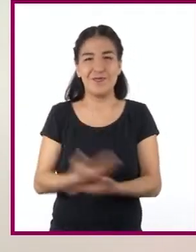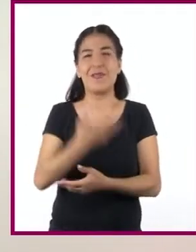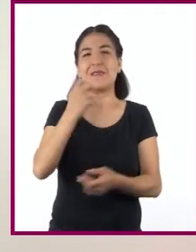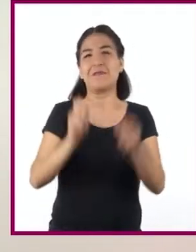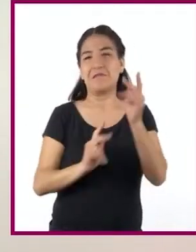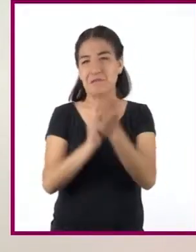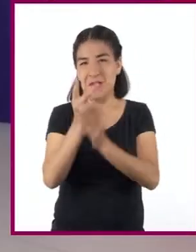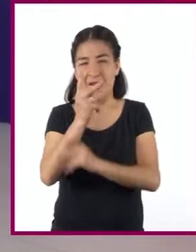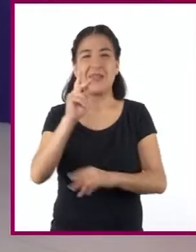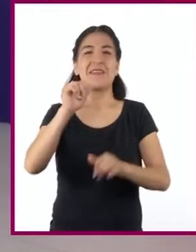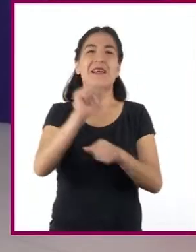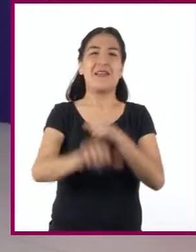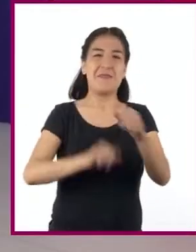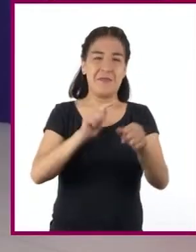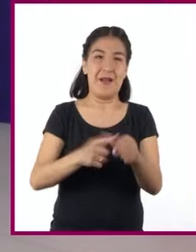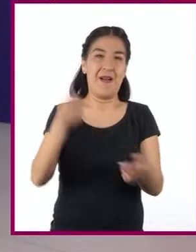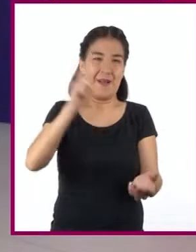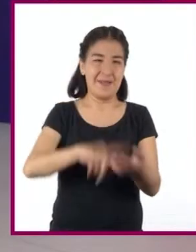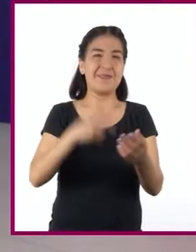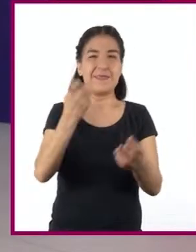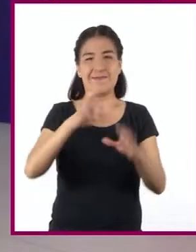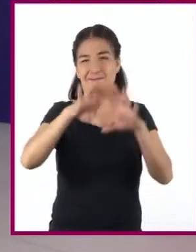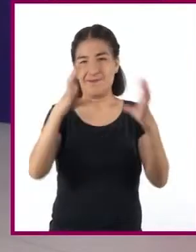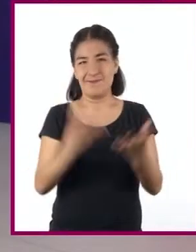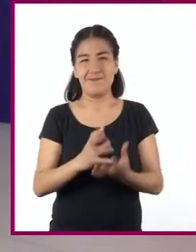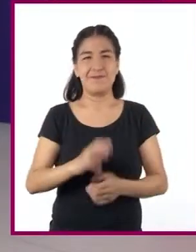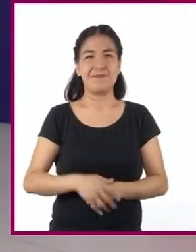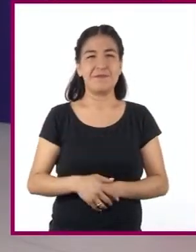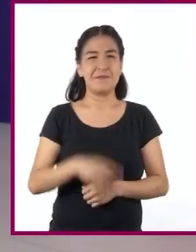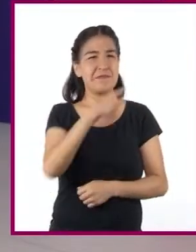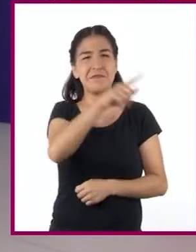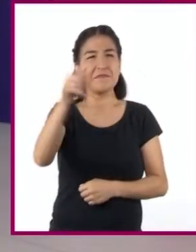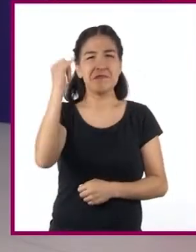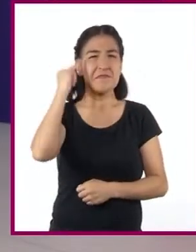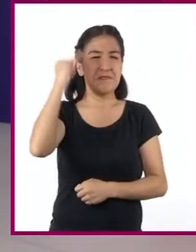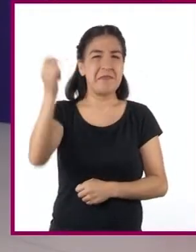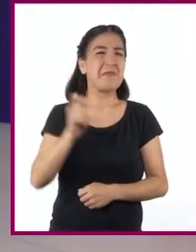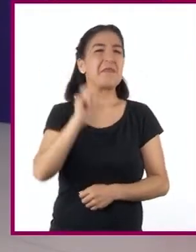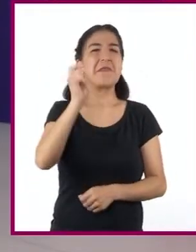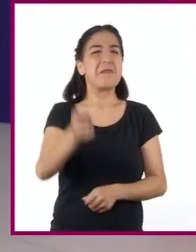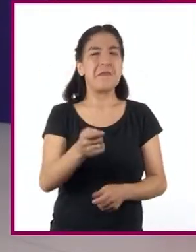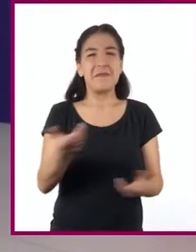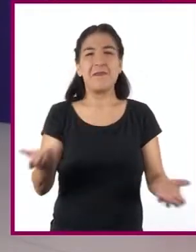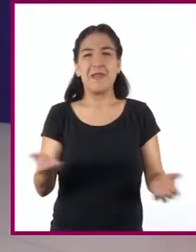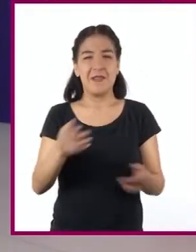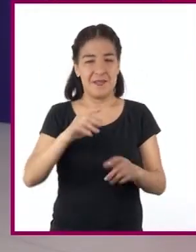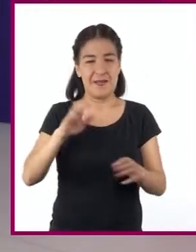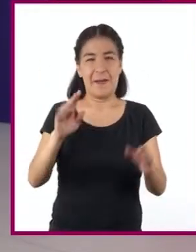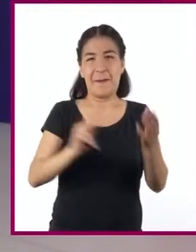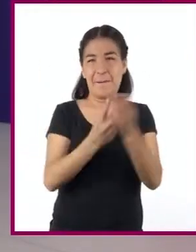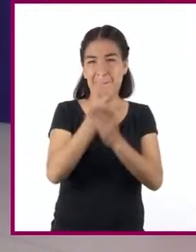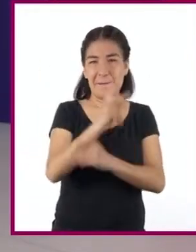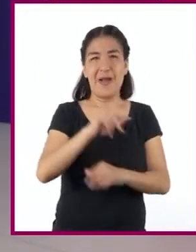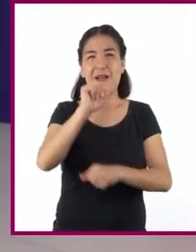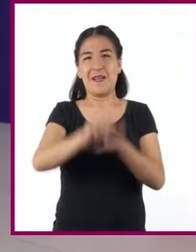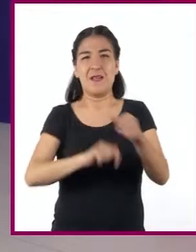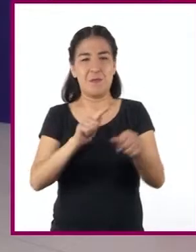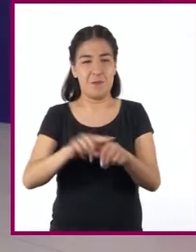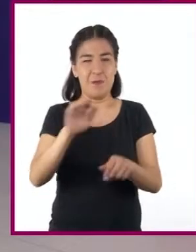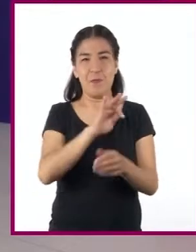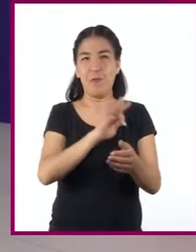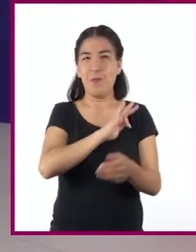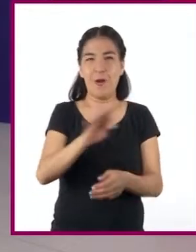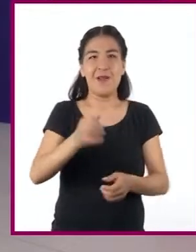existen en el planeta. ¿Se imaginan qué pasaría si los seres vivos pudieran expresar sus emociones